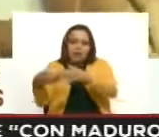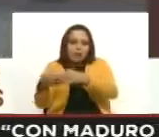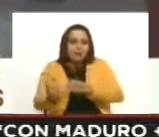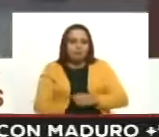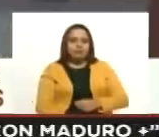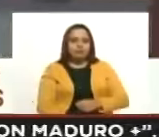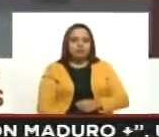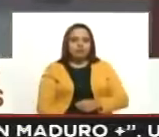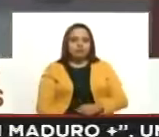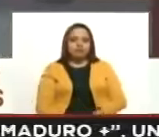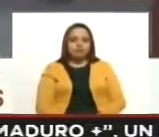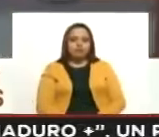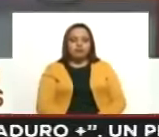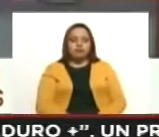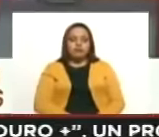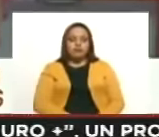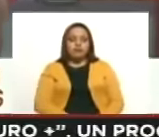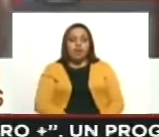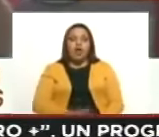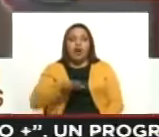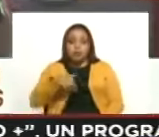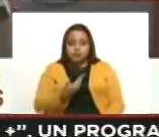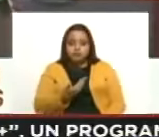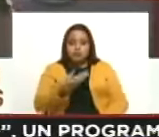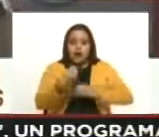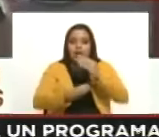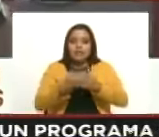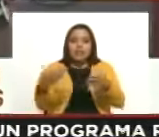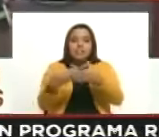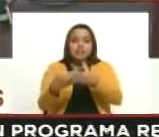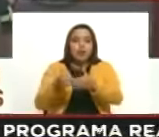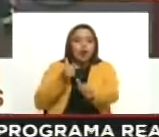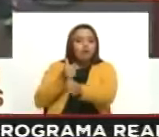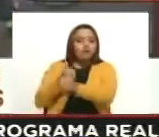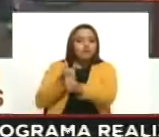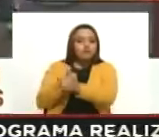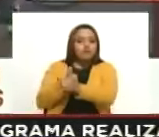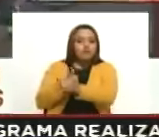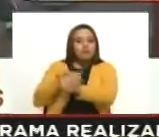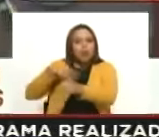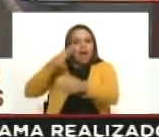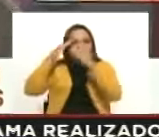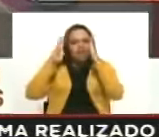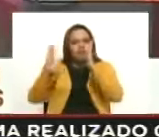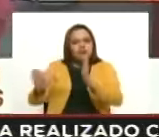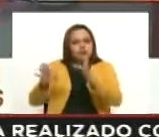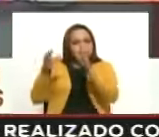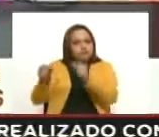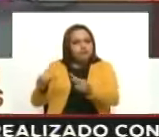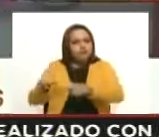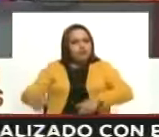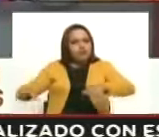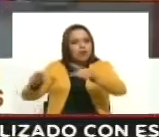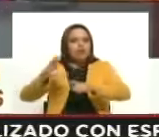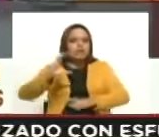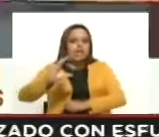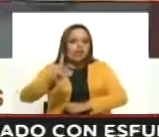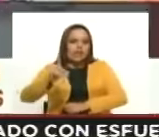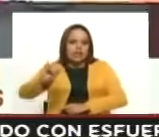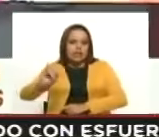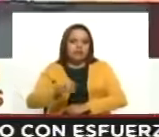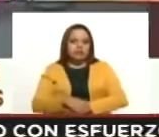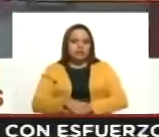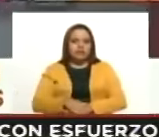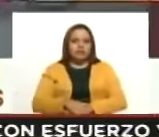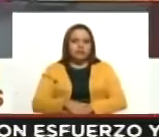Puede designar la UPAS un equipo auxiliar para atender la seguridad del CDI. Y